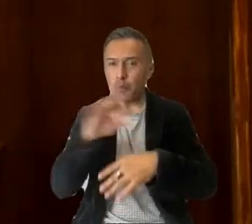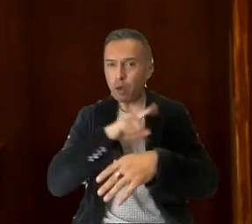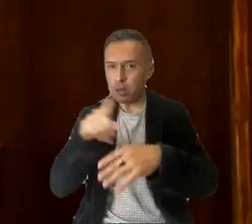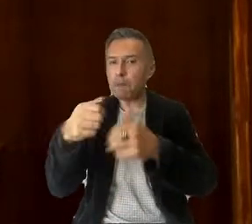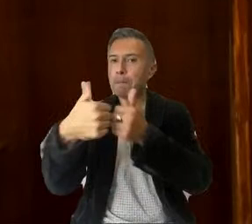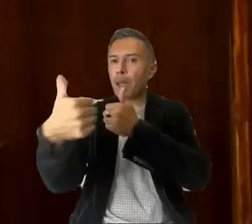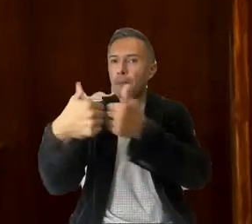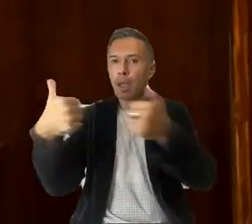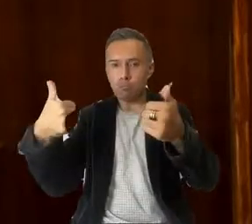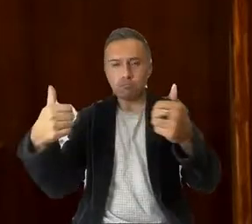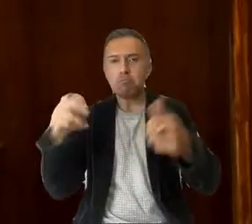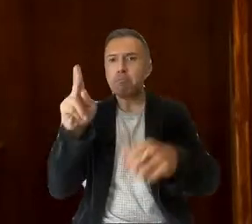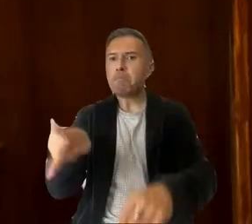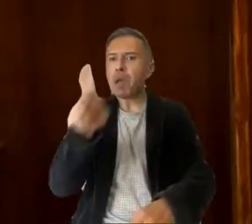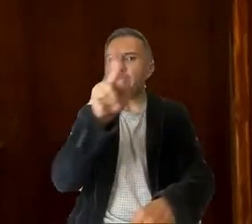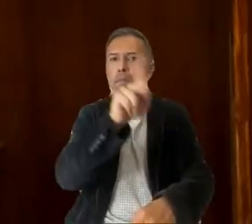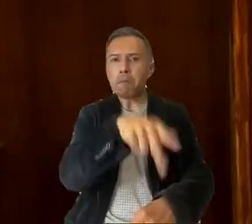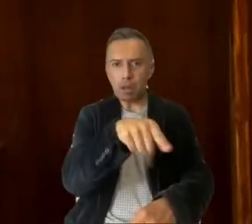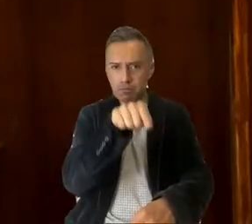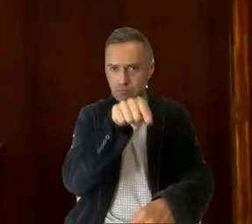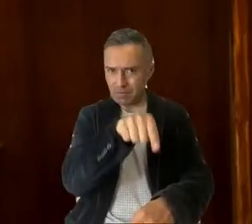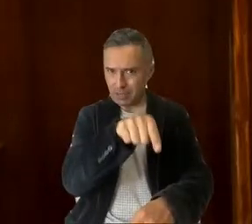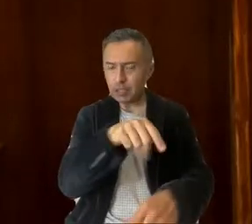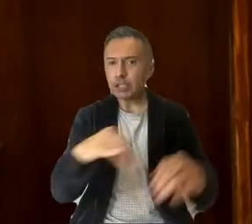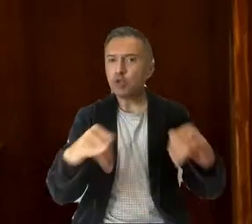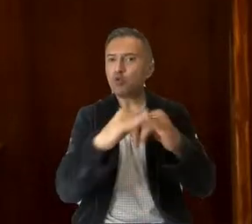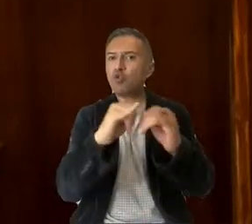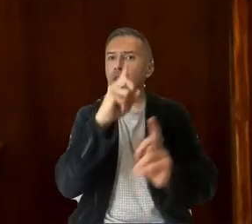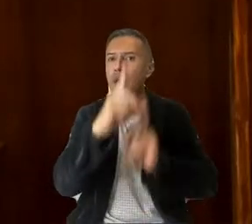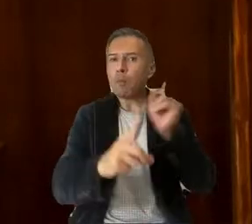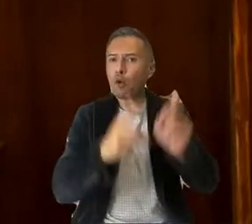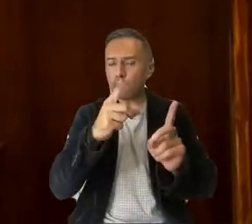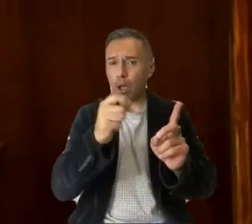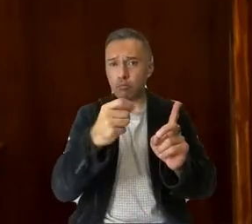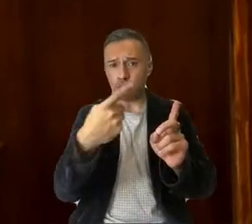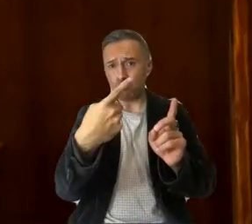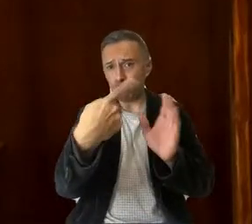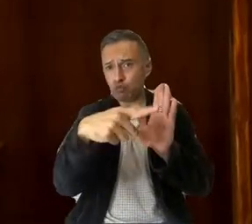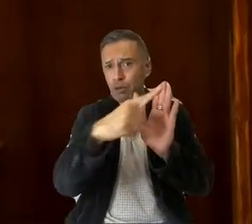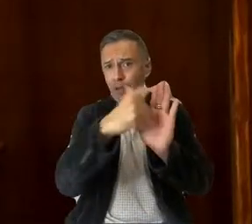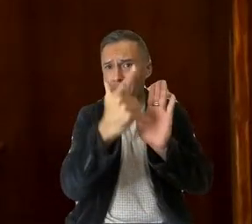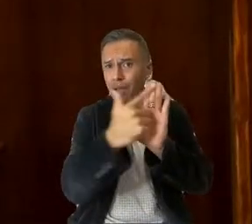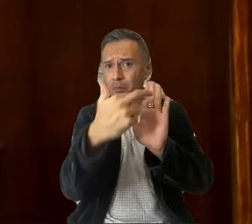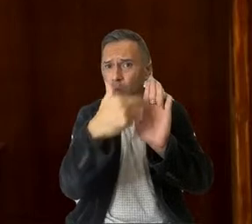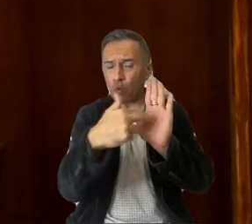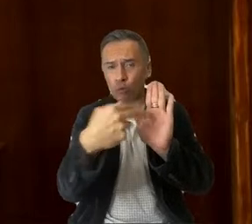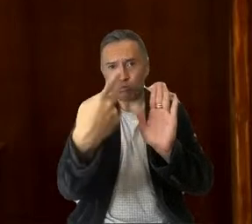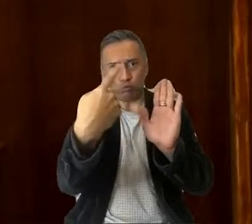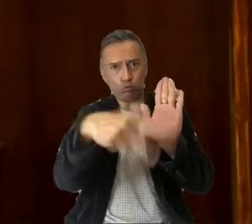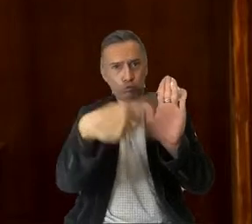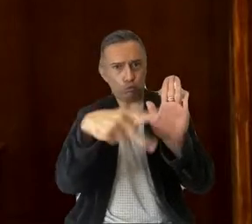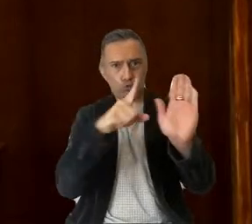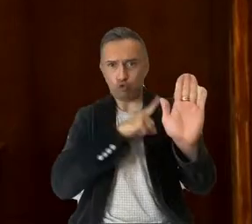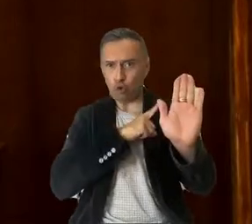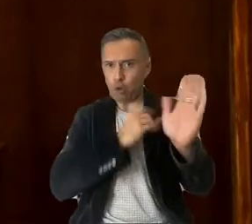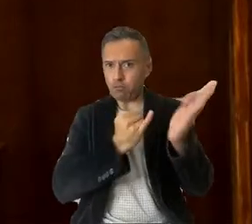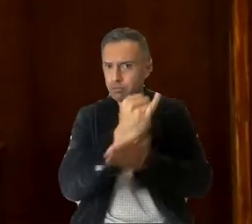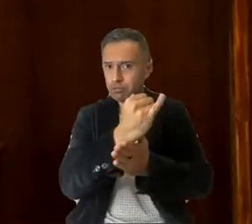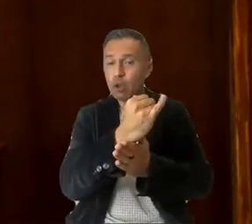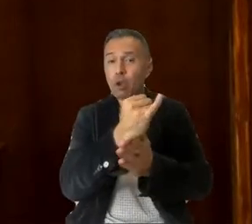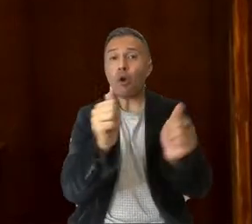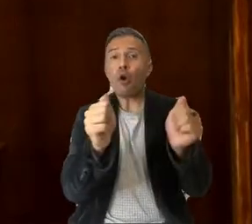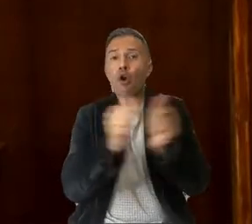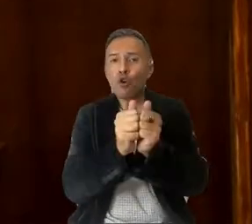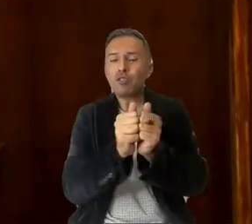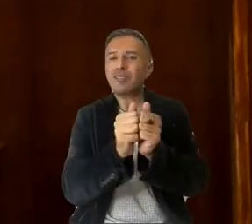facultades que le otorga este órgano, con personalidad jurídica propia, con patrimonio propio